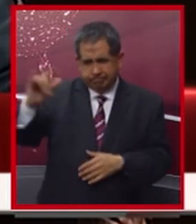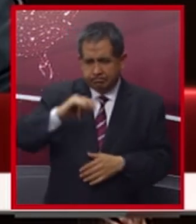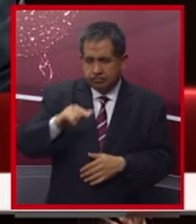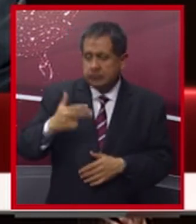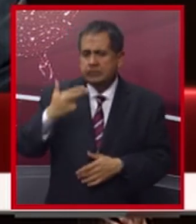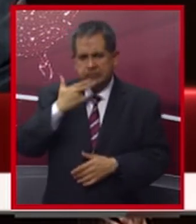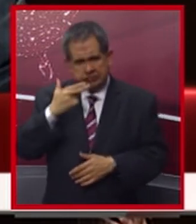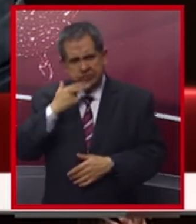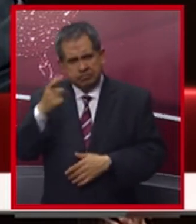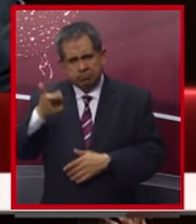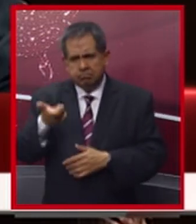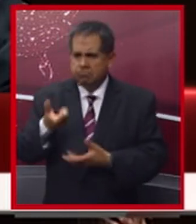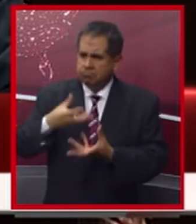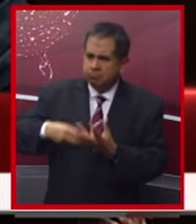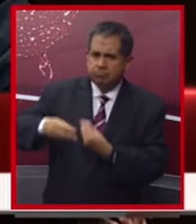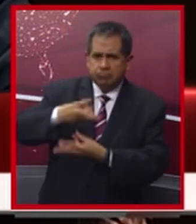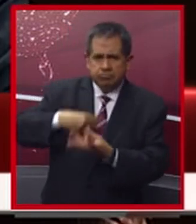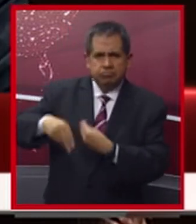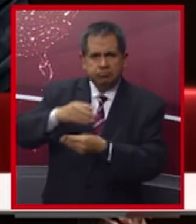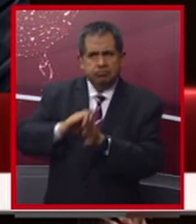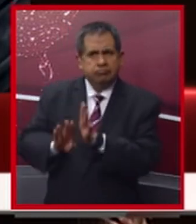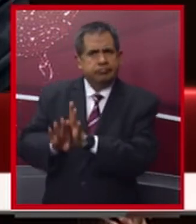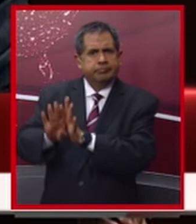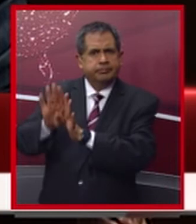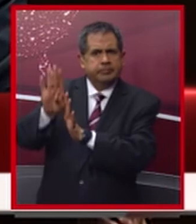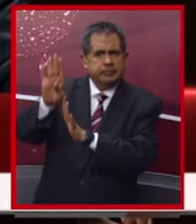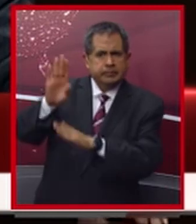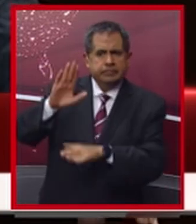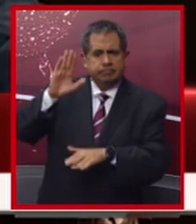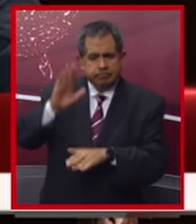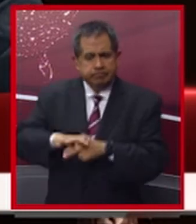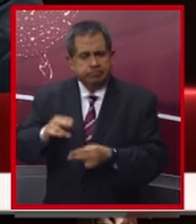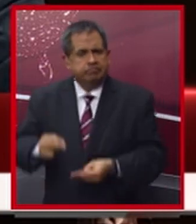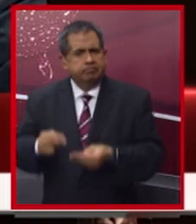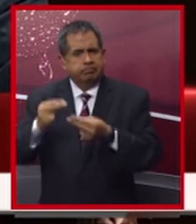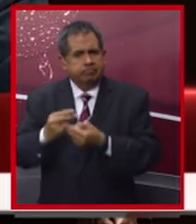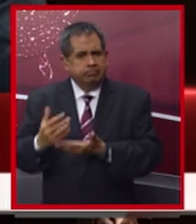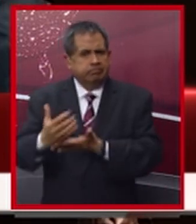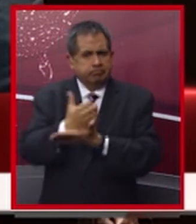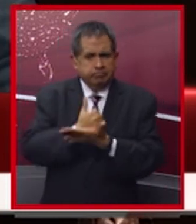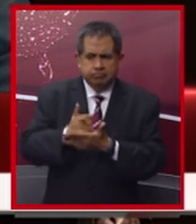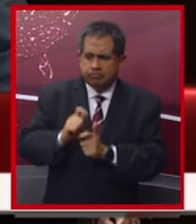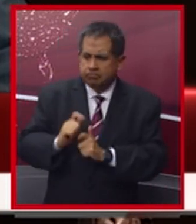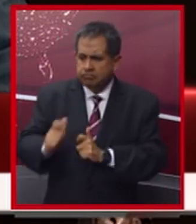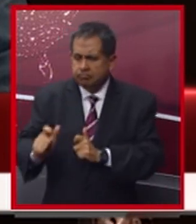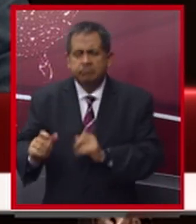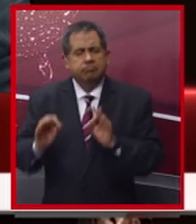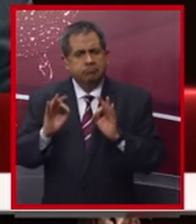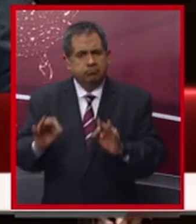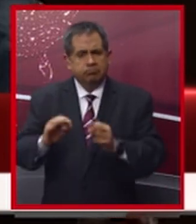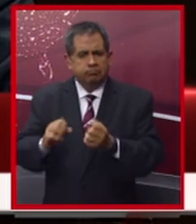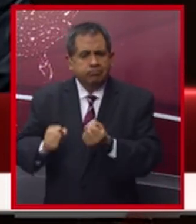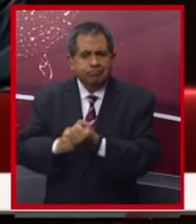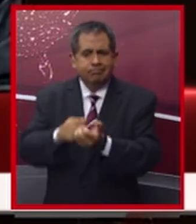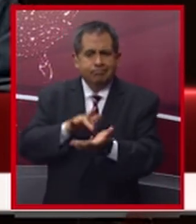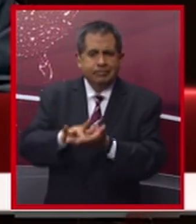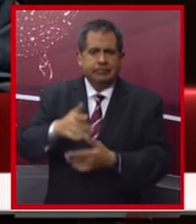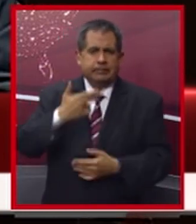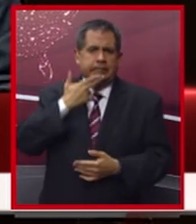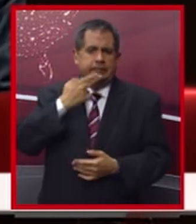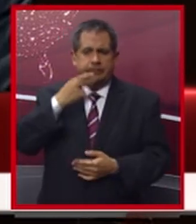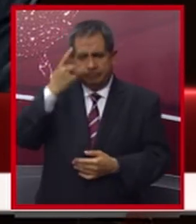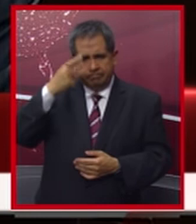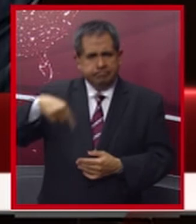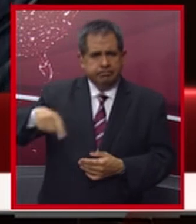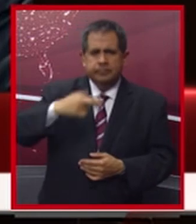y financiera que proporcionará un mayor margen al financiamiento y que apuntale al transporte aéreo,